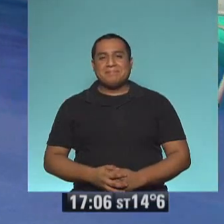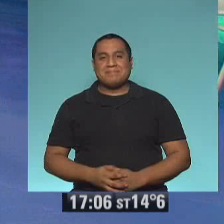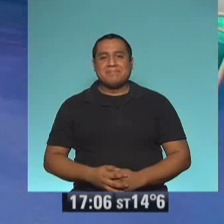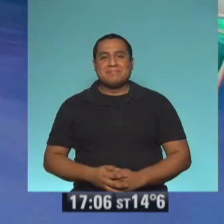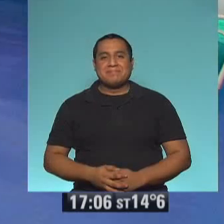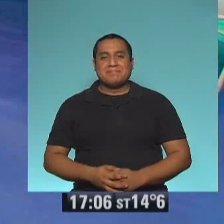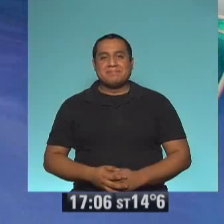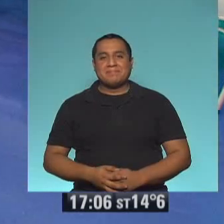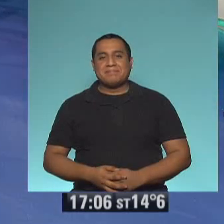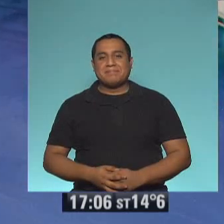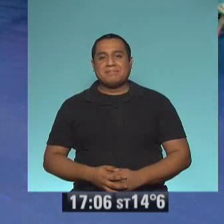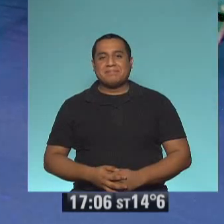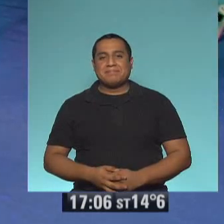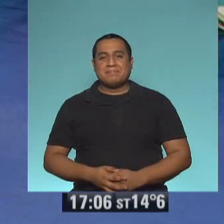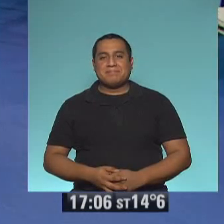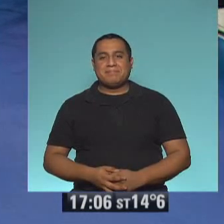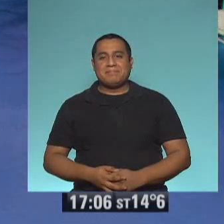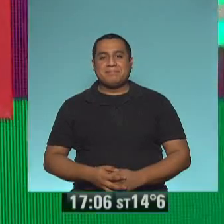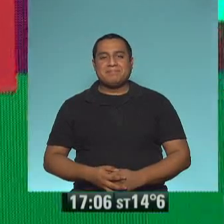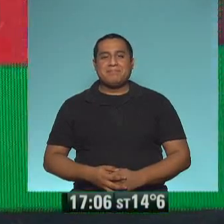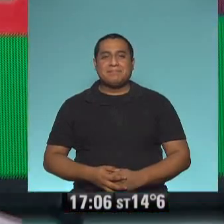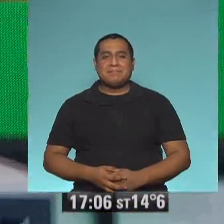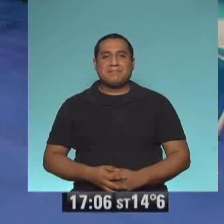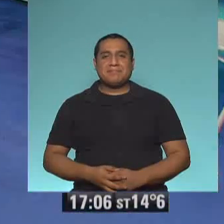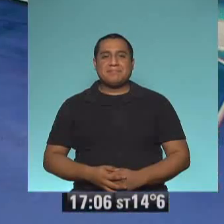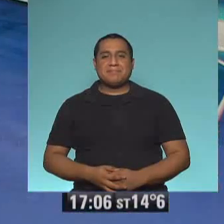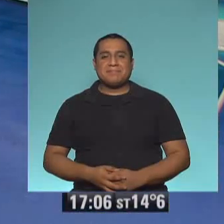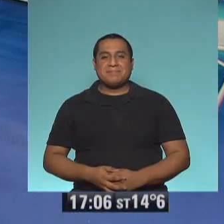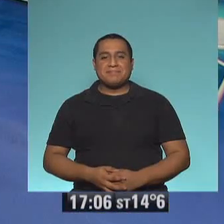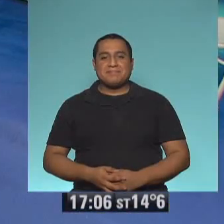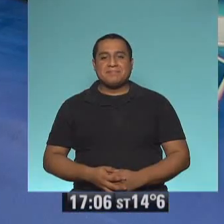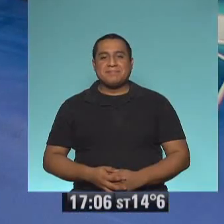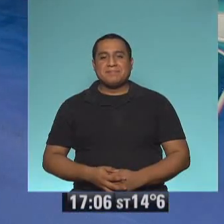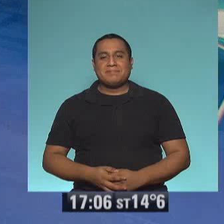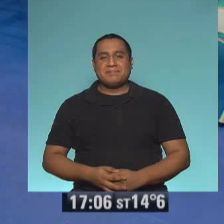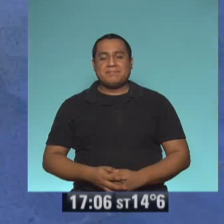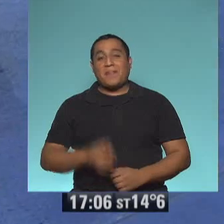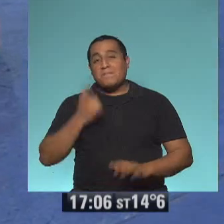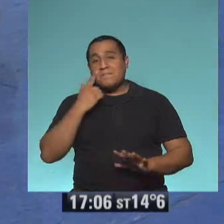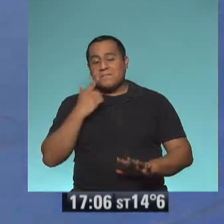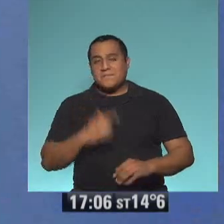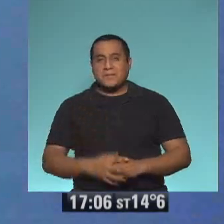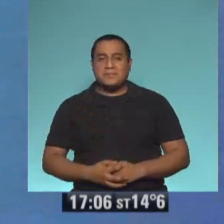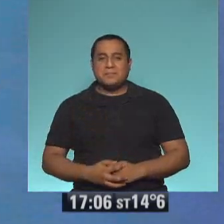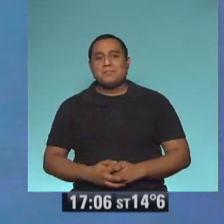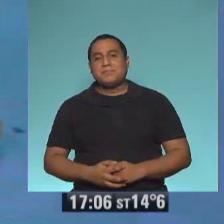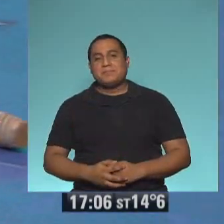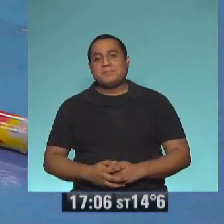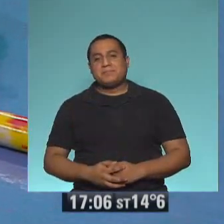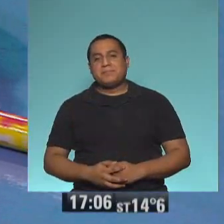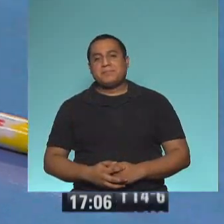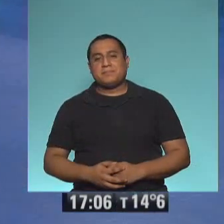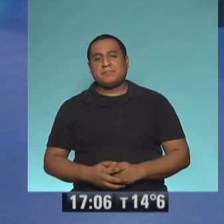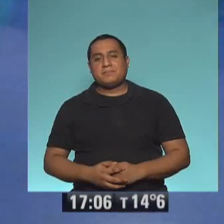y jugamos con los pies también muy bien era